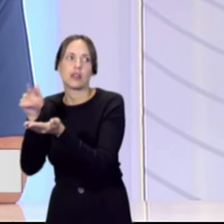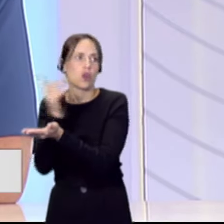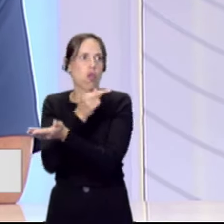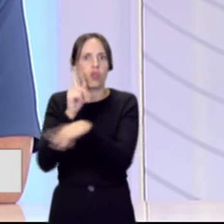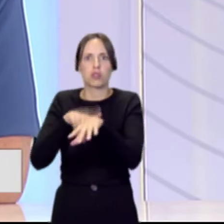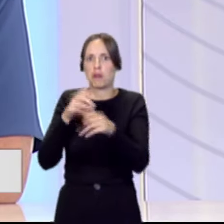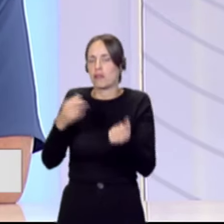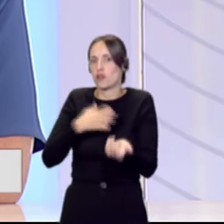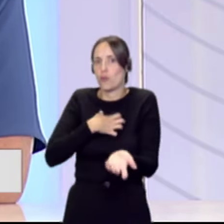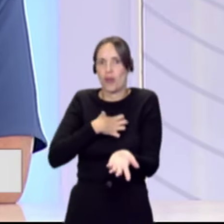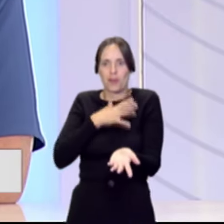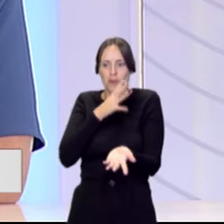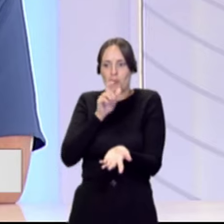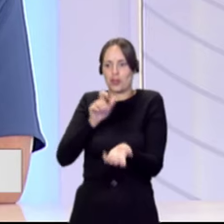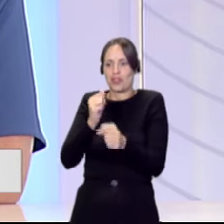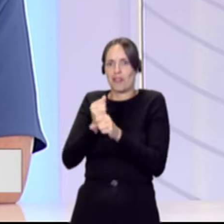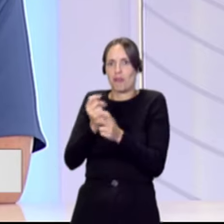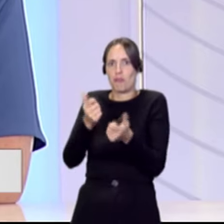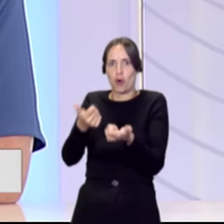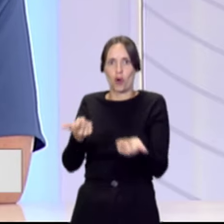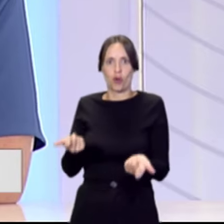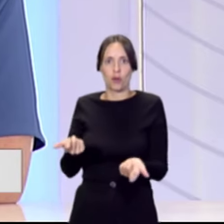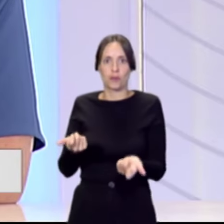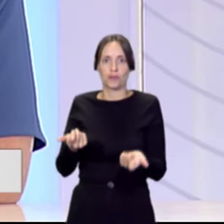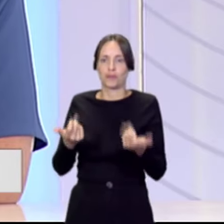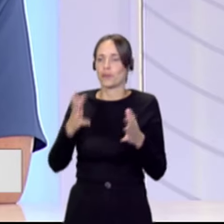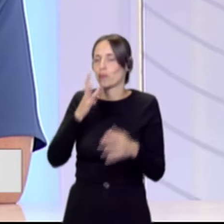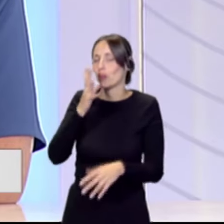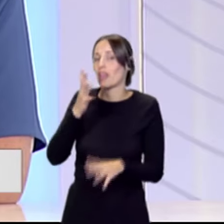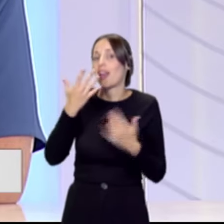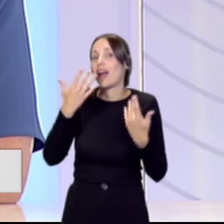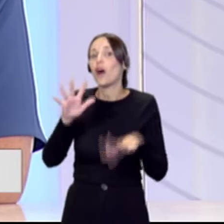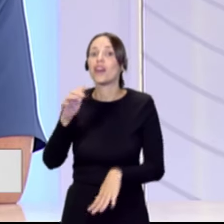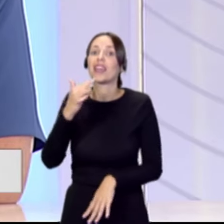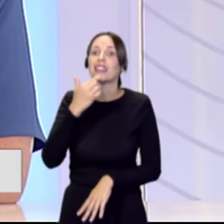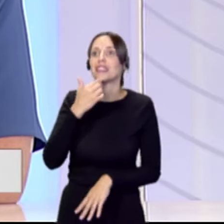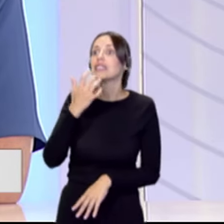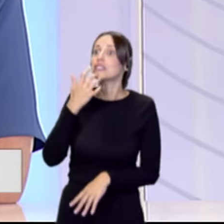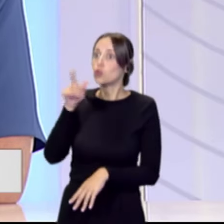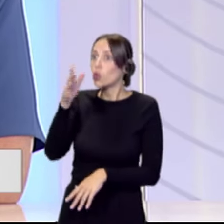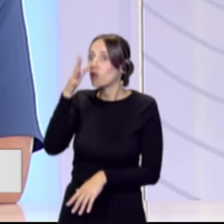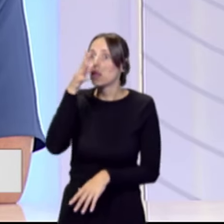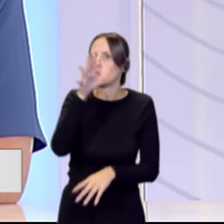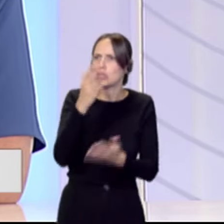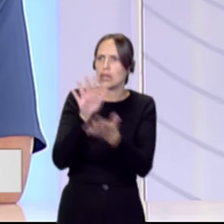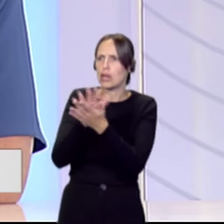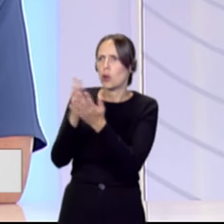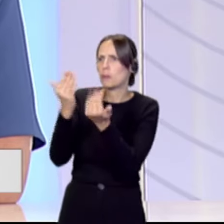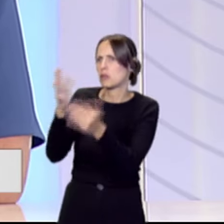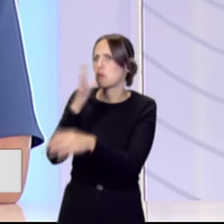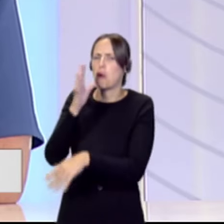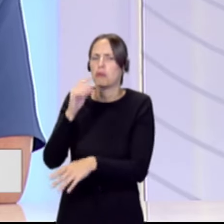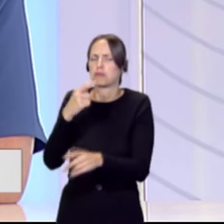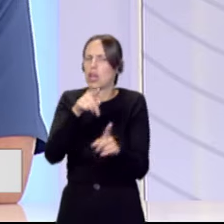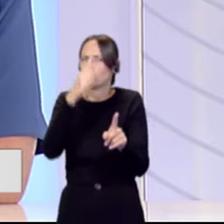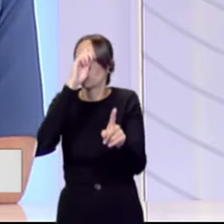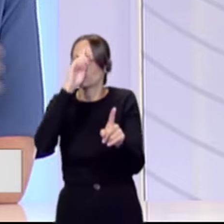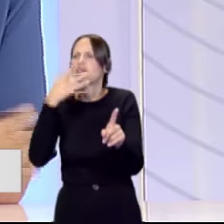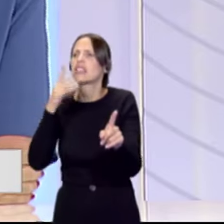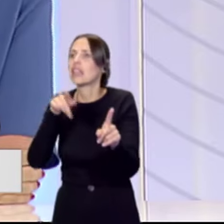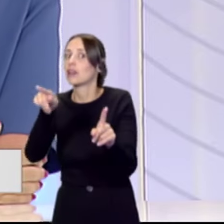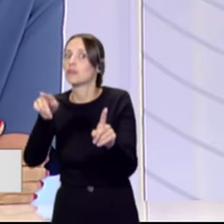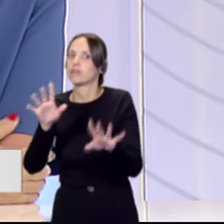se... De que se diga que es de forma anónima, pues muchos tienen miedo también de hacer este tipo de denuncias. Es un tema complicado. Sí, pero